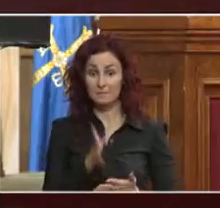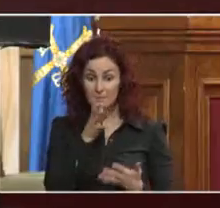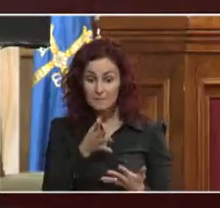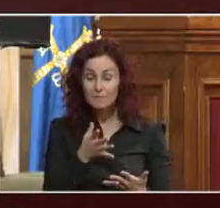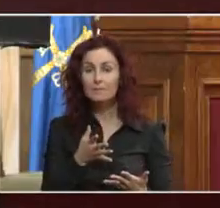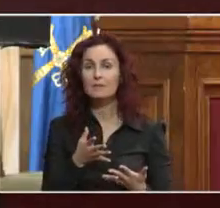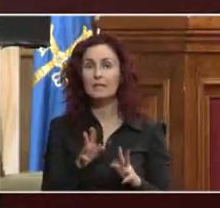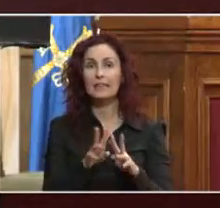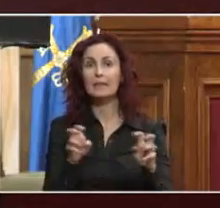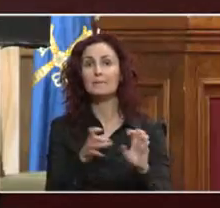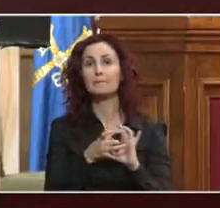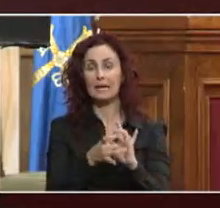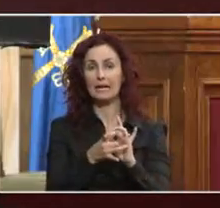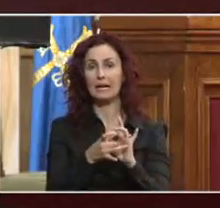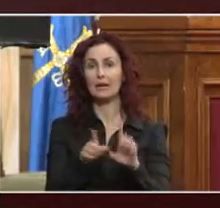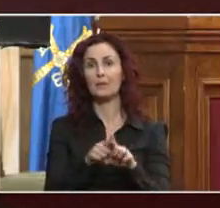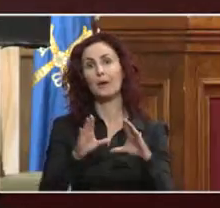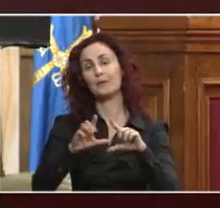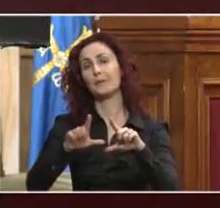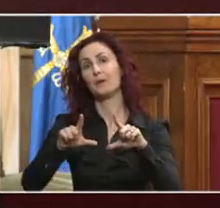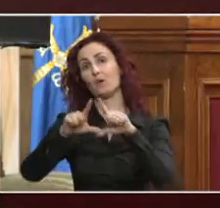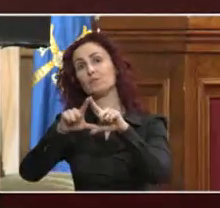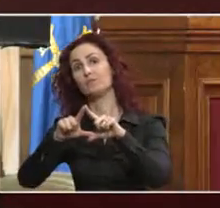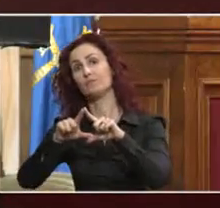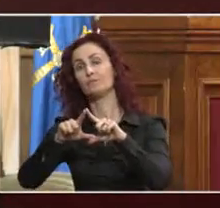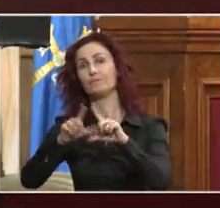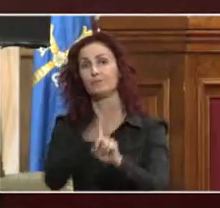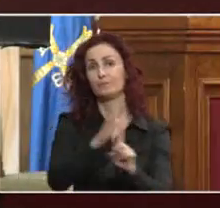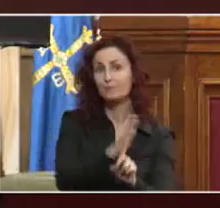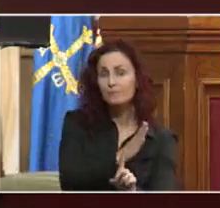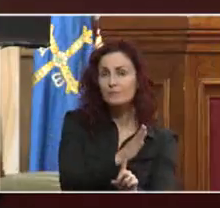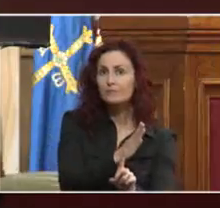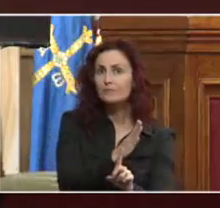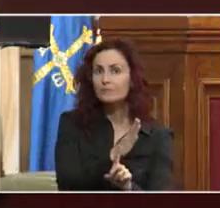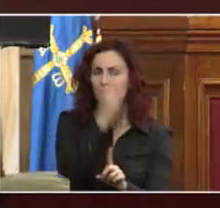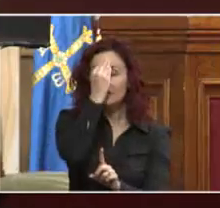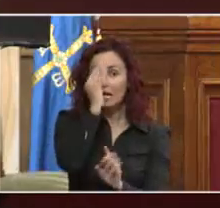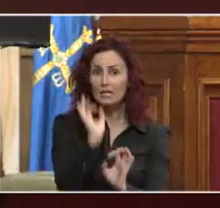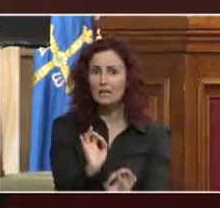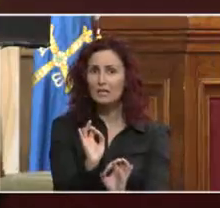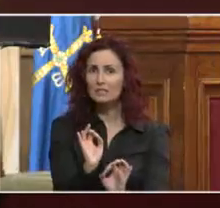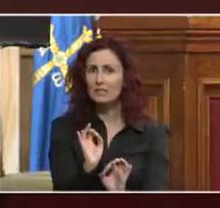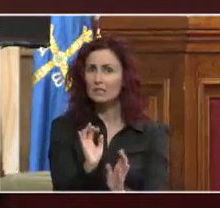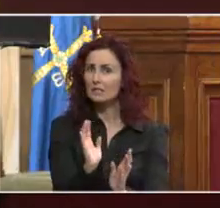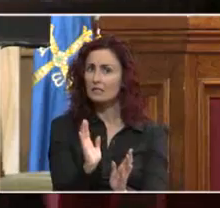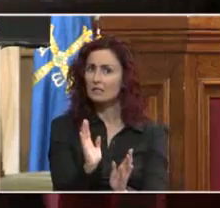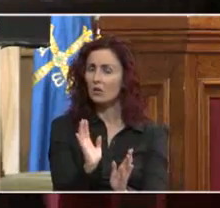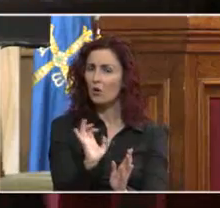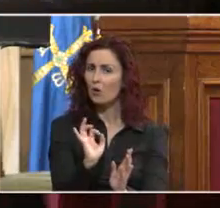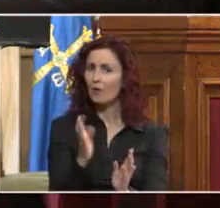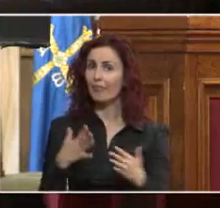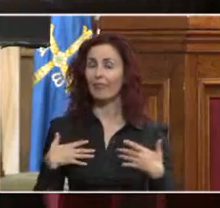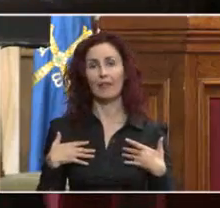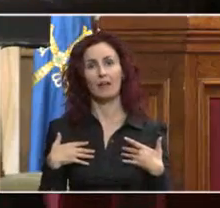hay temas que tienen que ver, por ejemplo, con el feminismo, con la violencia. Creo que es ese y nada más. Que de repente,